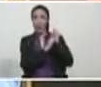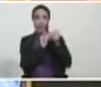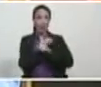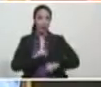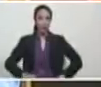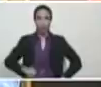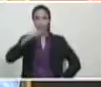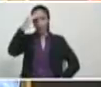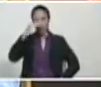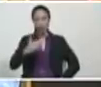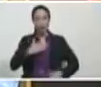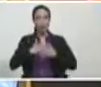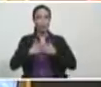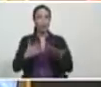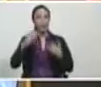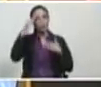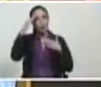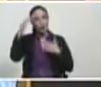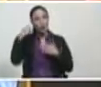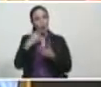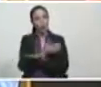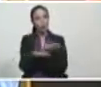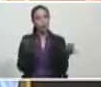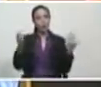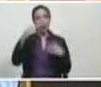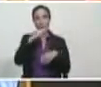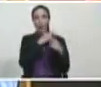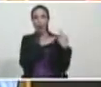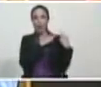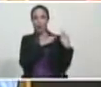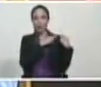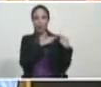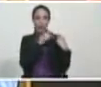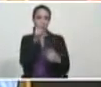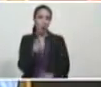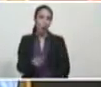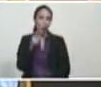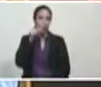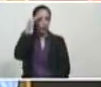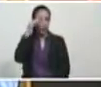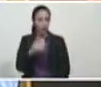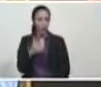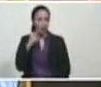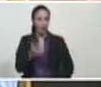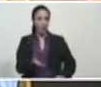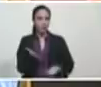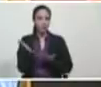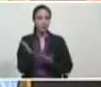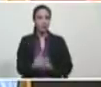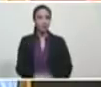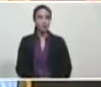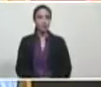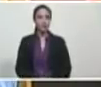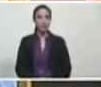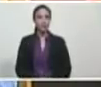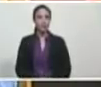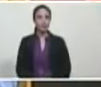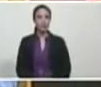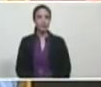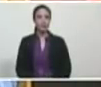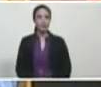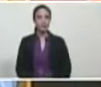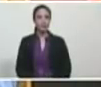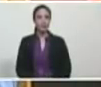saludar de manera muy especial al mayor general Domingo Antonio Hernández Lares, comandante de la Región de